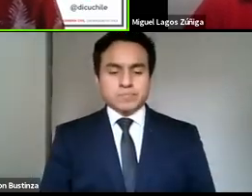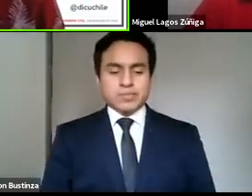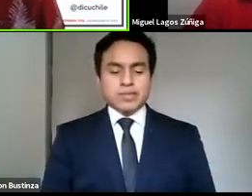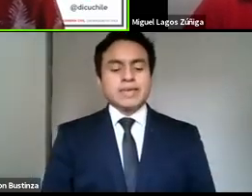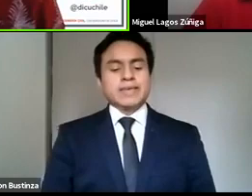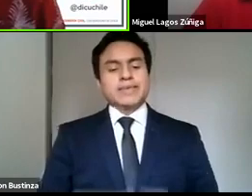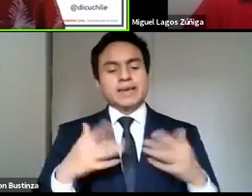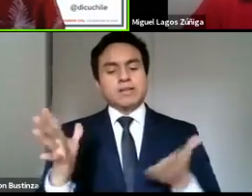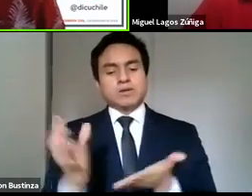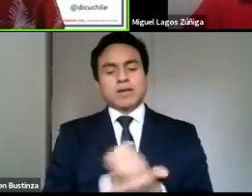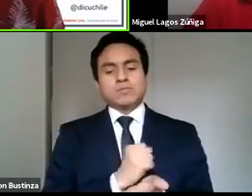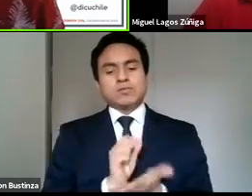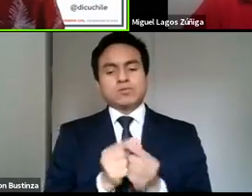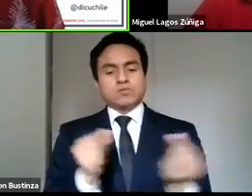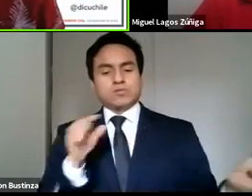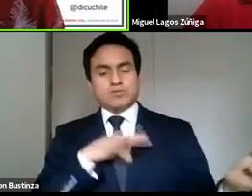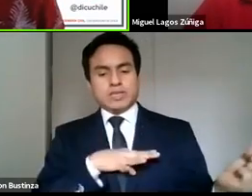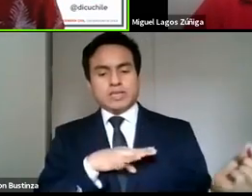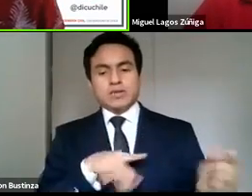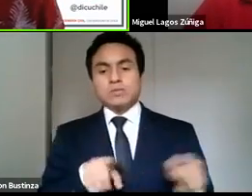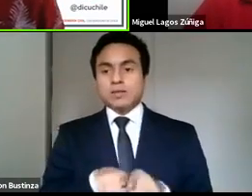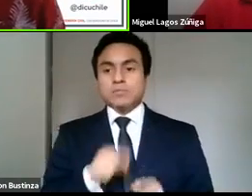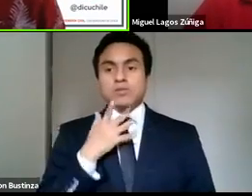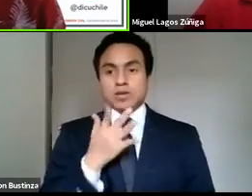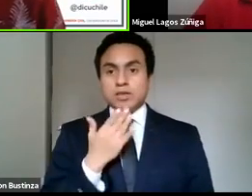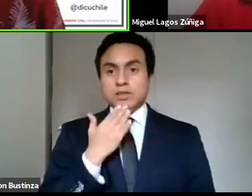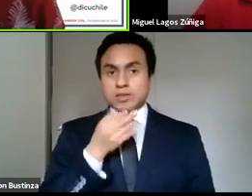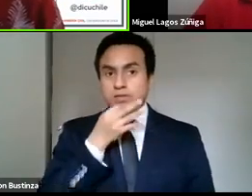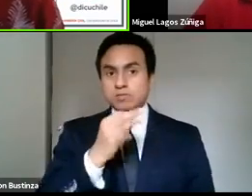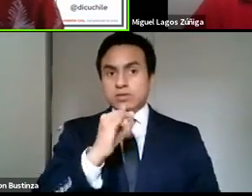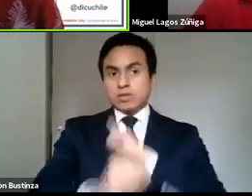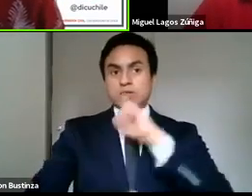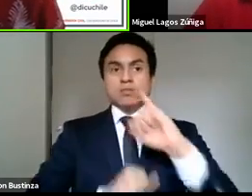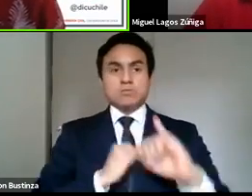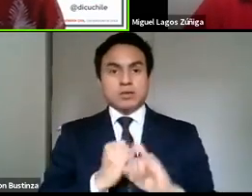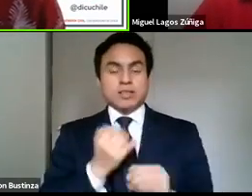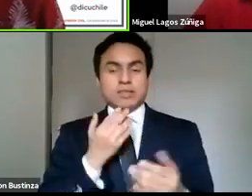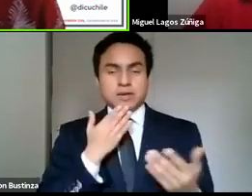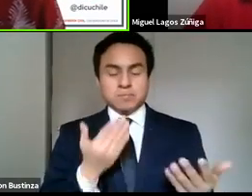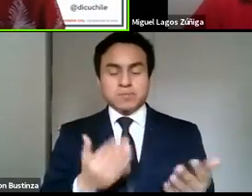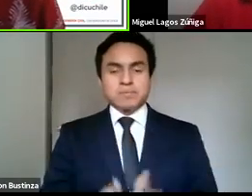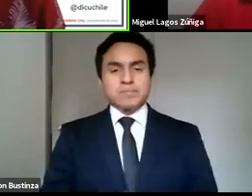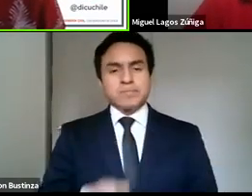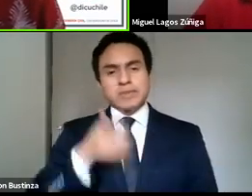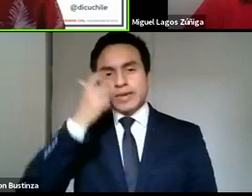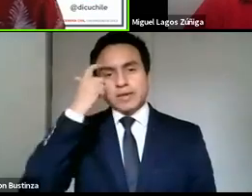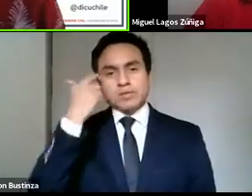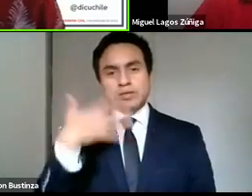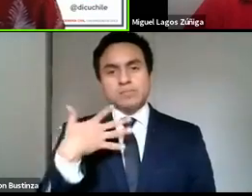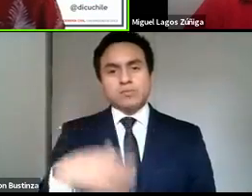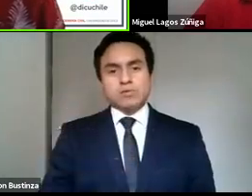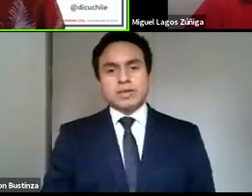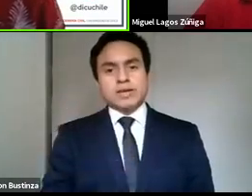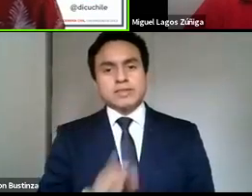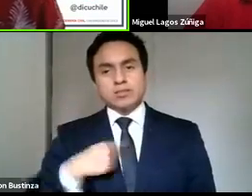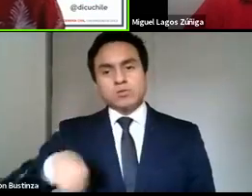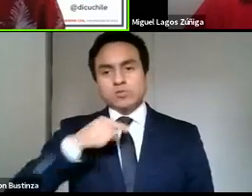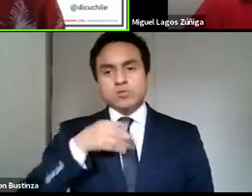Hemos logrado llegar a todo el territorio nacional y, por qué no decirlo, también al territorio internacional. Creemos que es muy importante